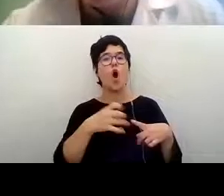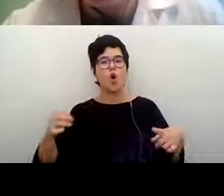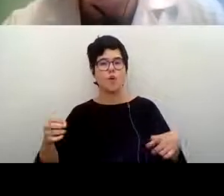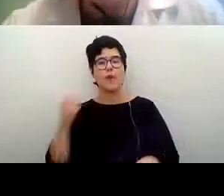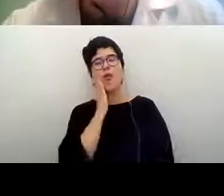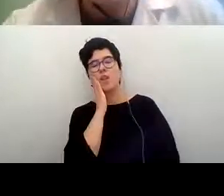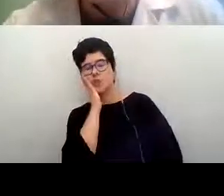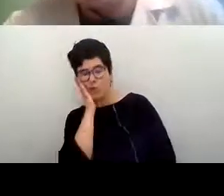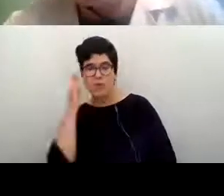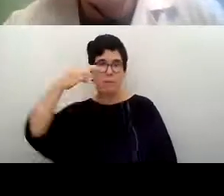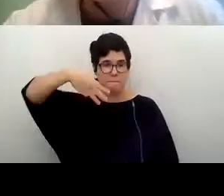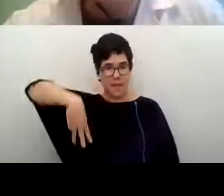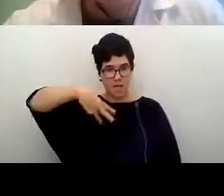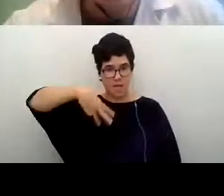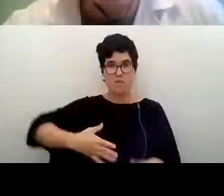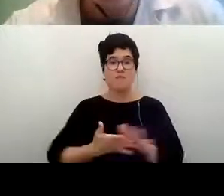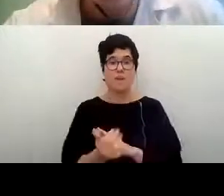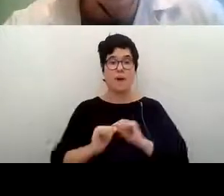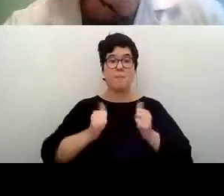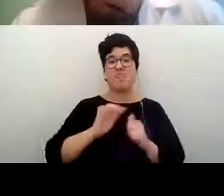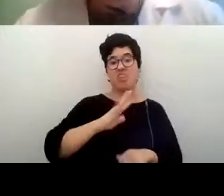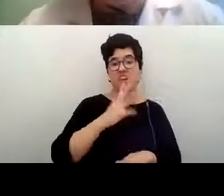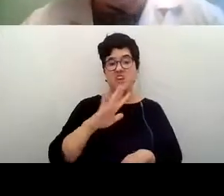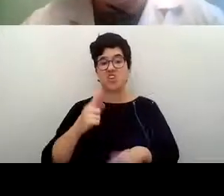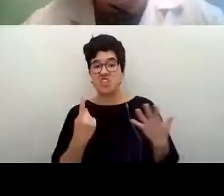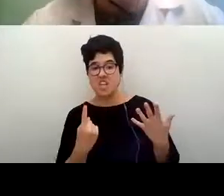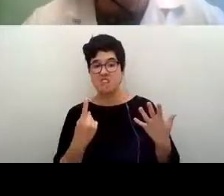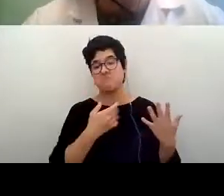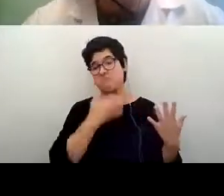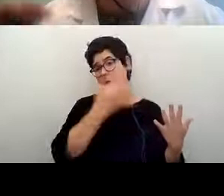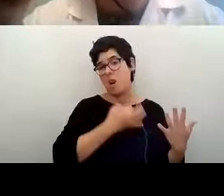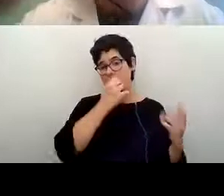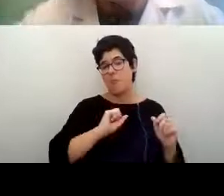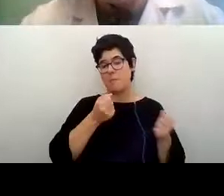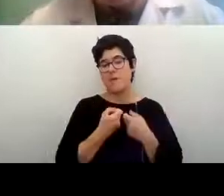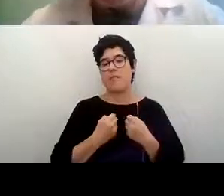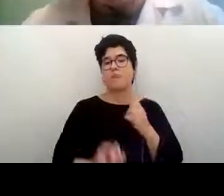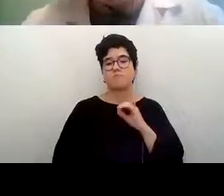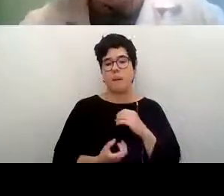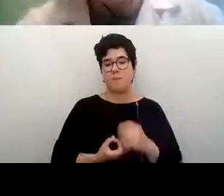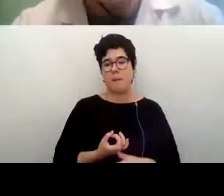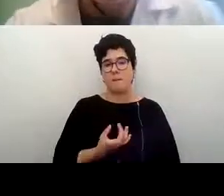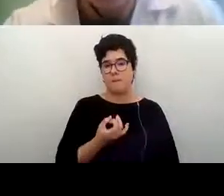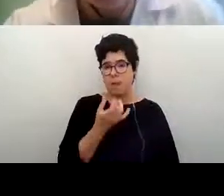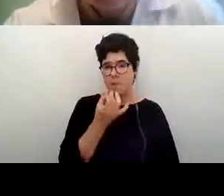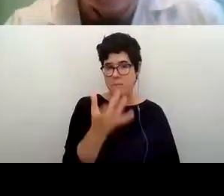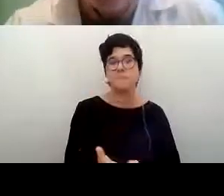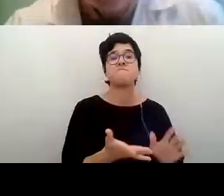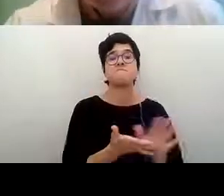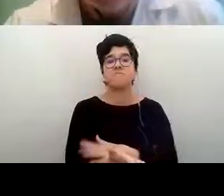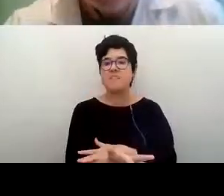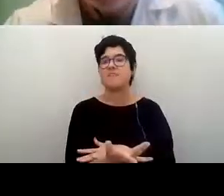a secretar sobre las 5 o las 6 de la tarde más o menos, generalmente va muy asociada a la disminución en